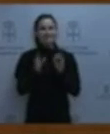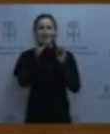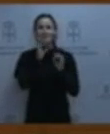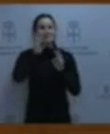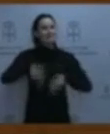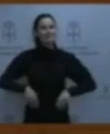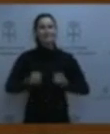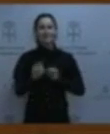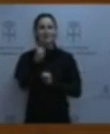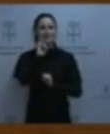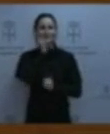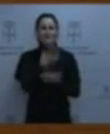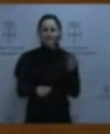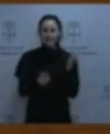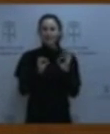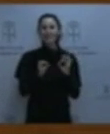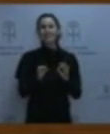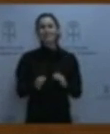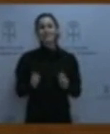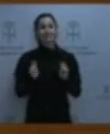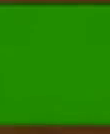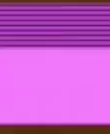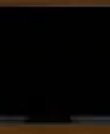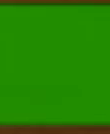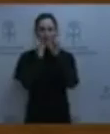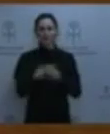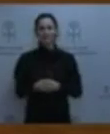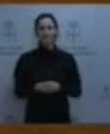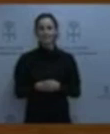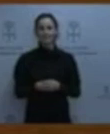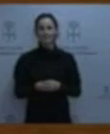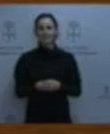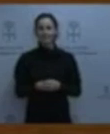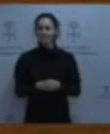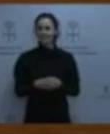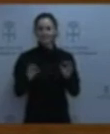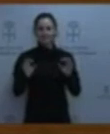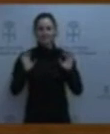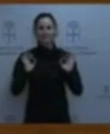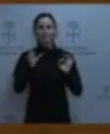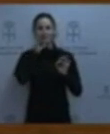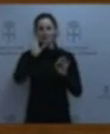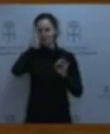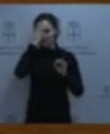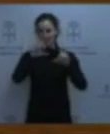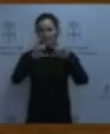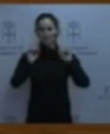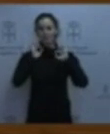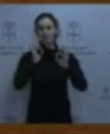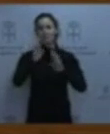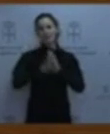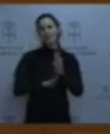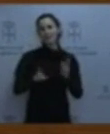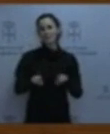ninguno de los errores es absolutamente dramático. Y en este caso es dramático para Asturias que ustedes sigan tomando medidas